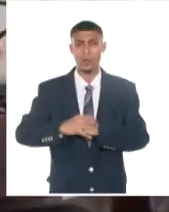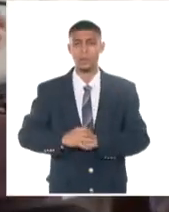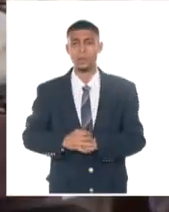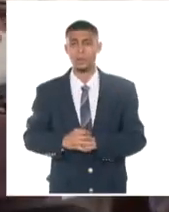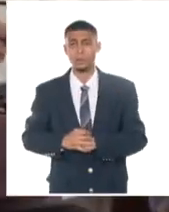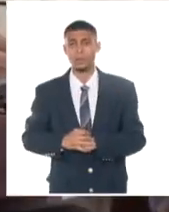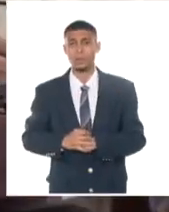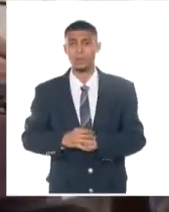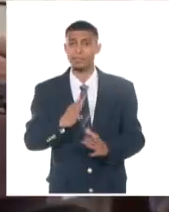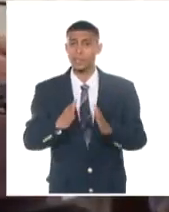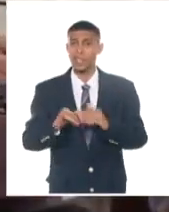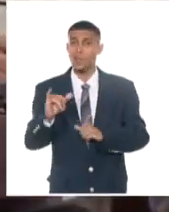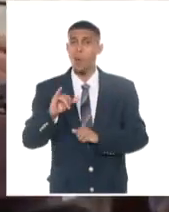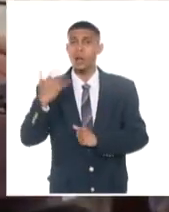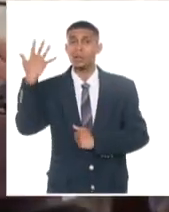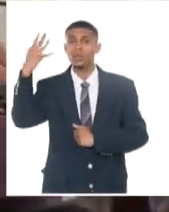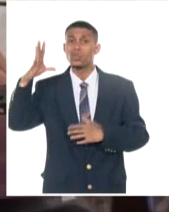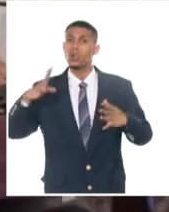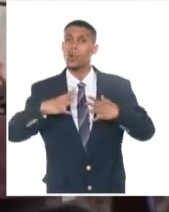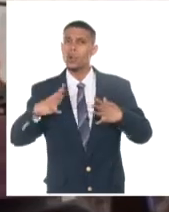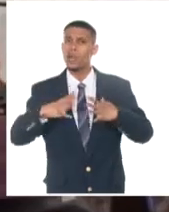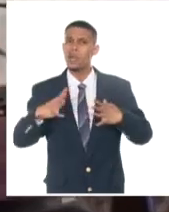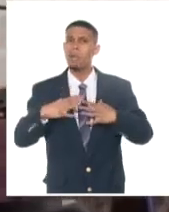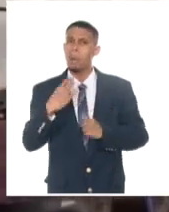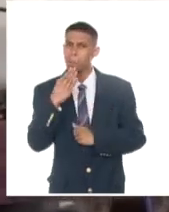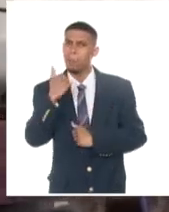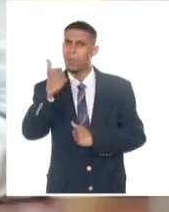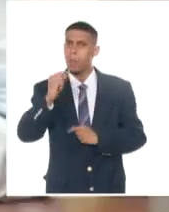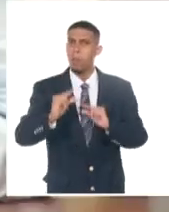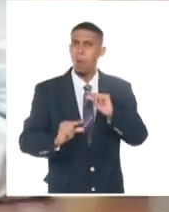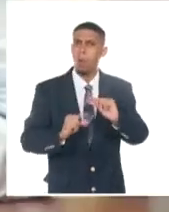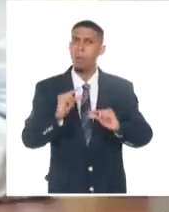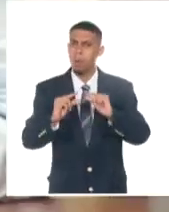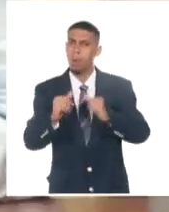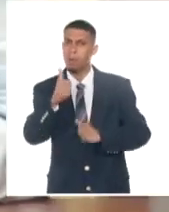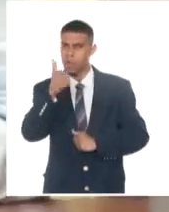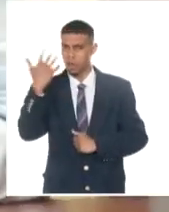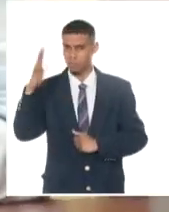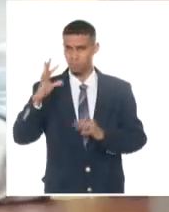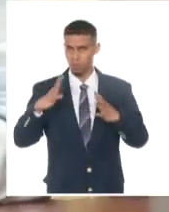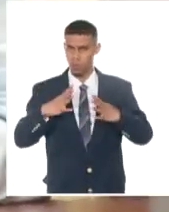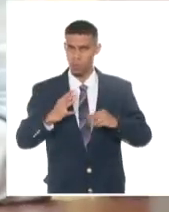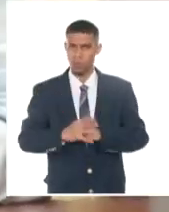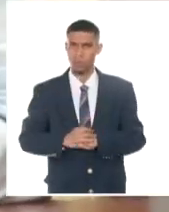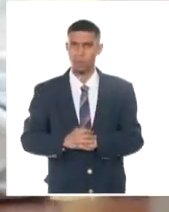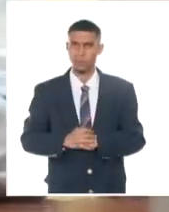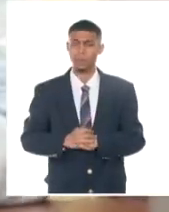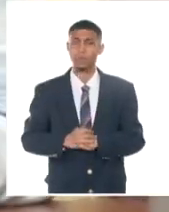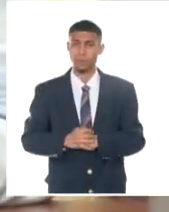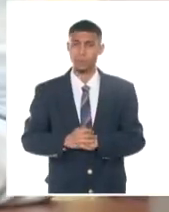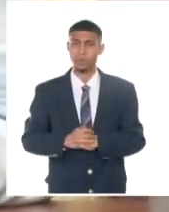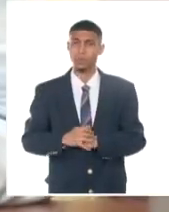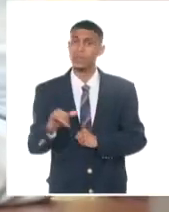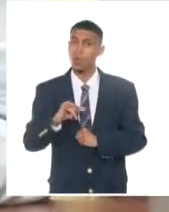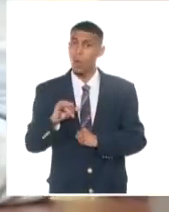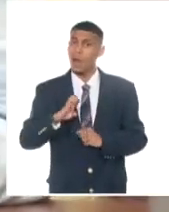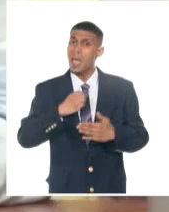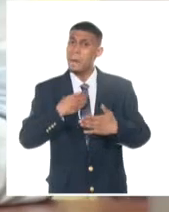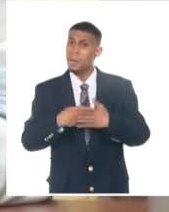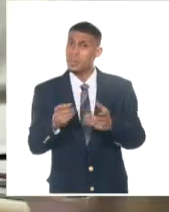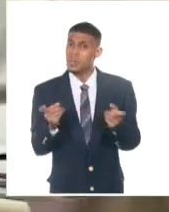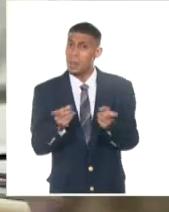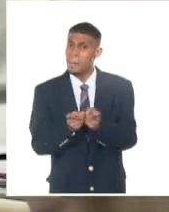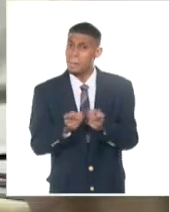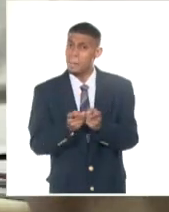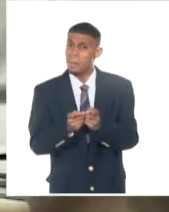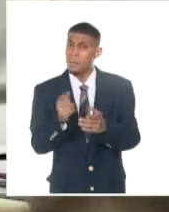Entre tanto, el turismo expresa una gradual recuperación. Aunque la circulación minorista igualmente evidencia crecimientos